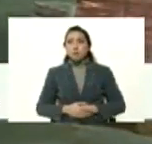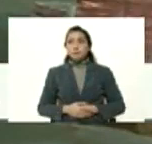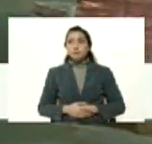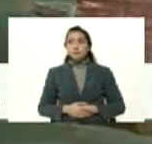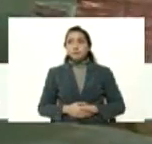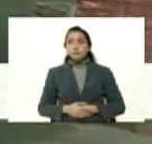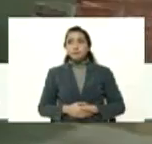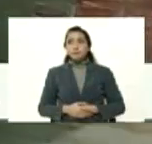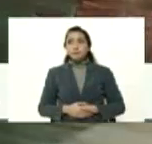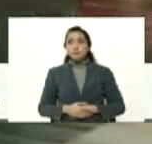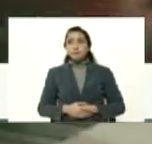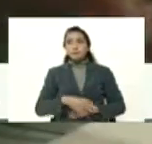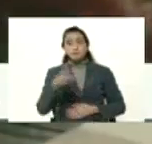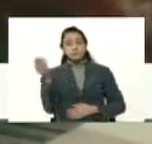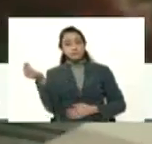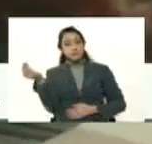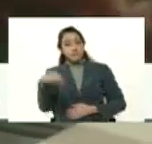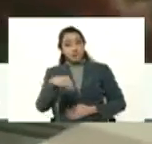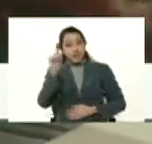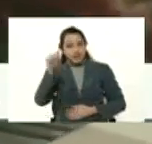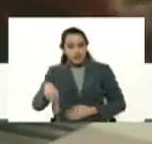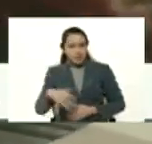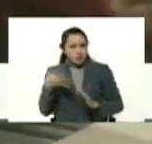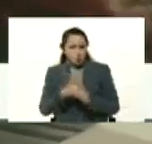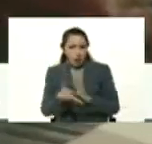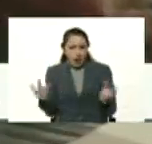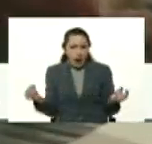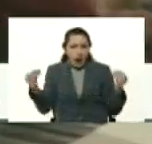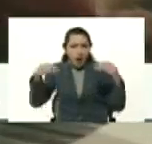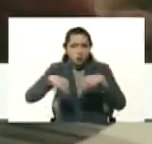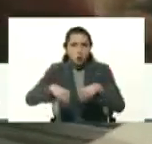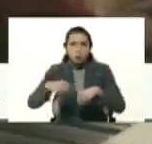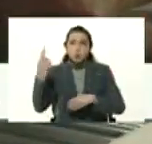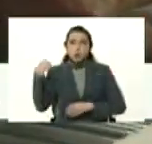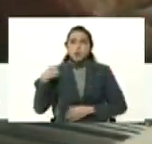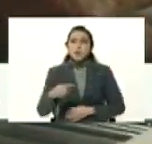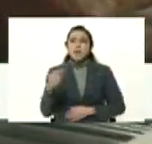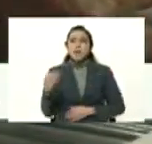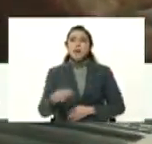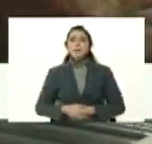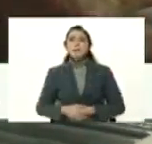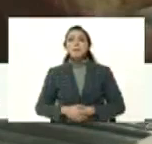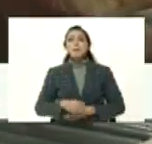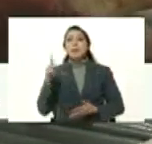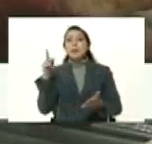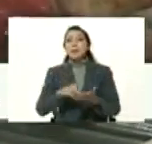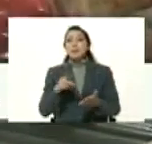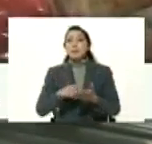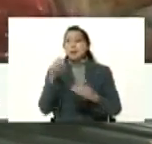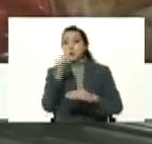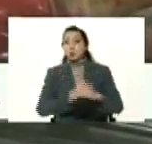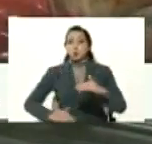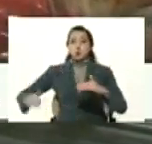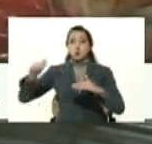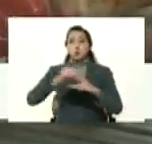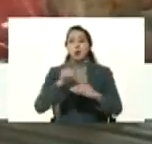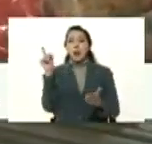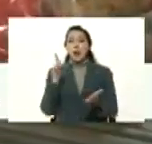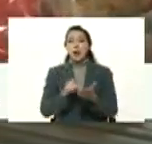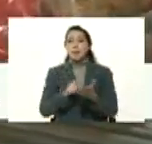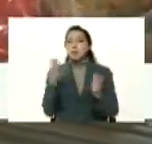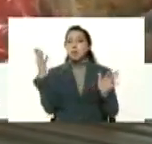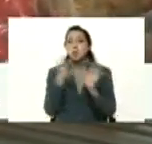presidente. Adicionalmente, otro de los acuerdos fue tener más presencia, incrementar la presencia